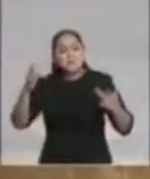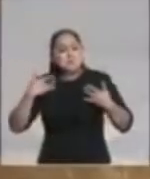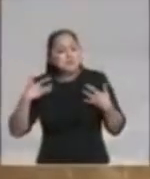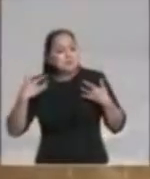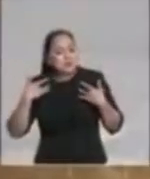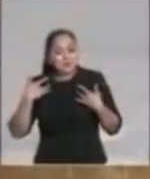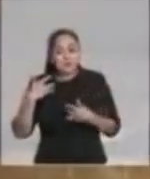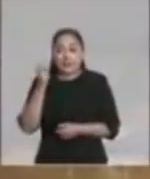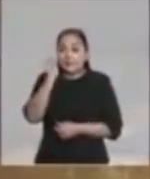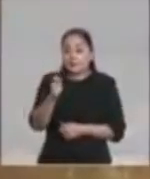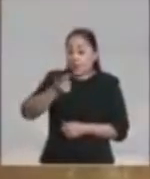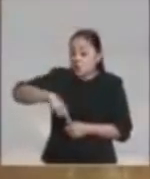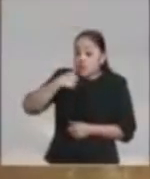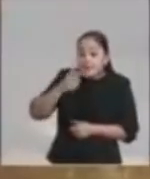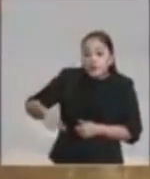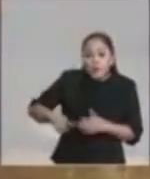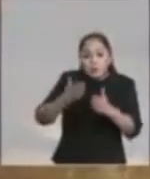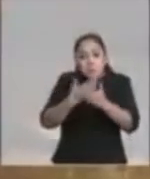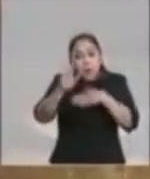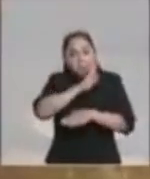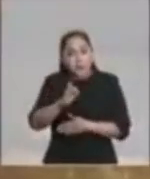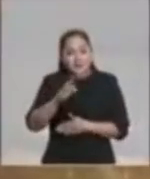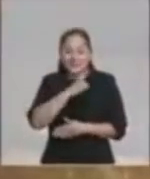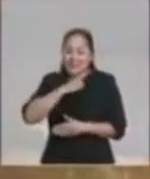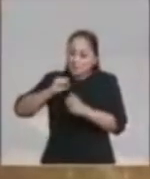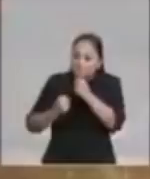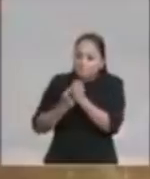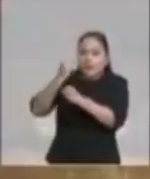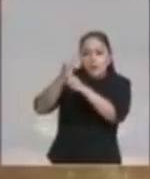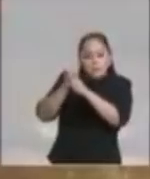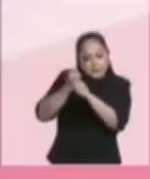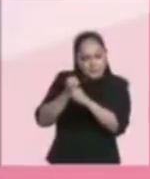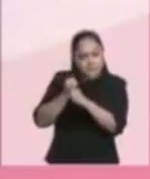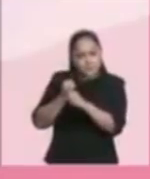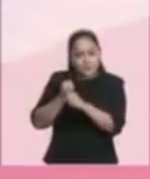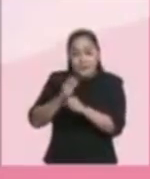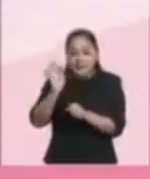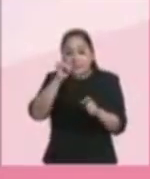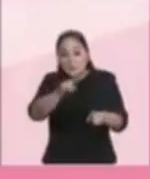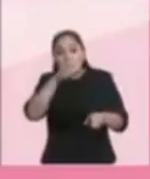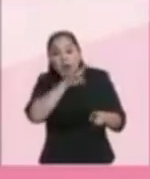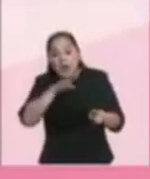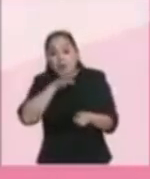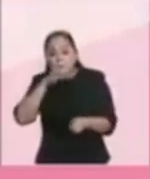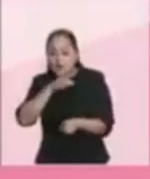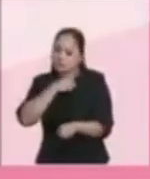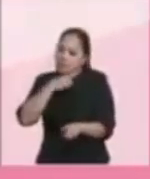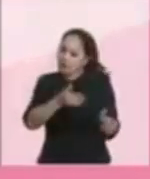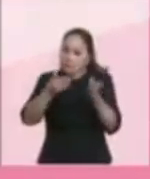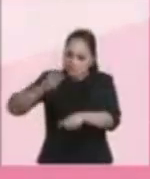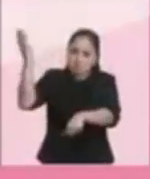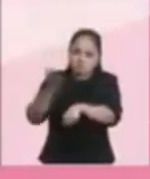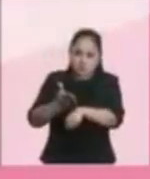ser exitosos, tenemos que fortalecer la investigación para que haya consecuencias cuando enfrentamos violencia. Si eso no lo